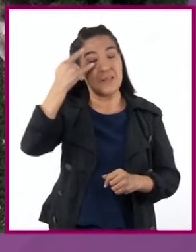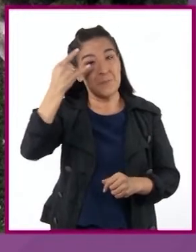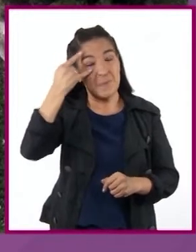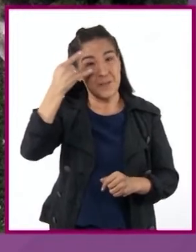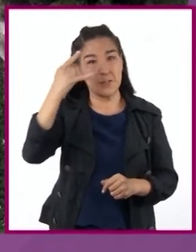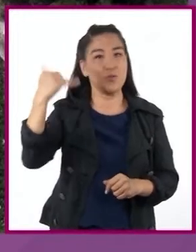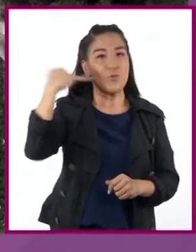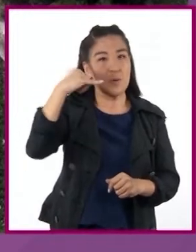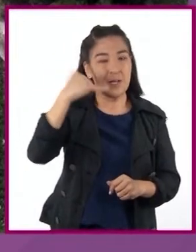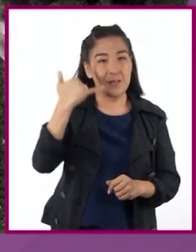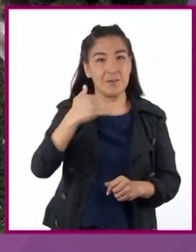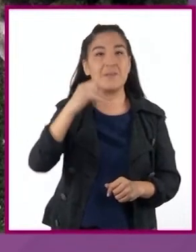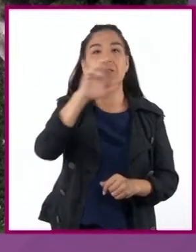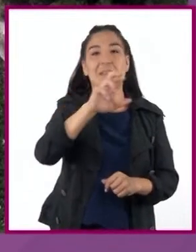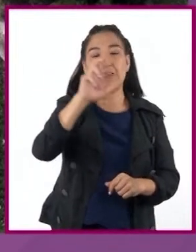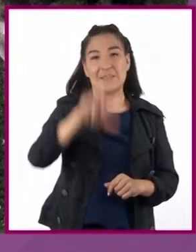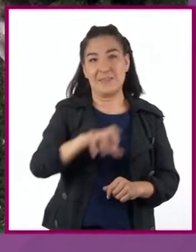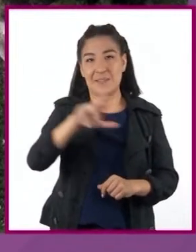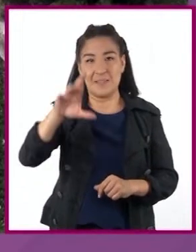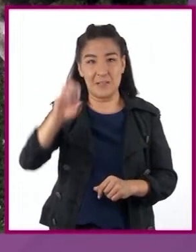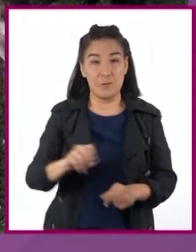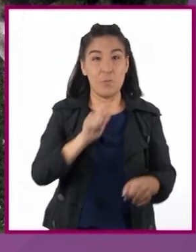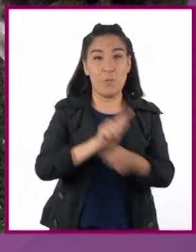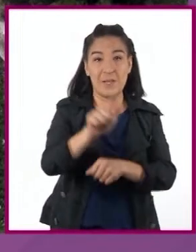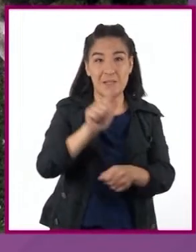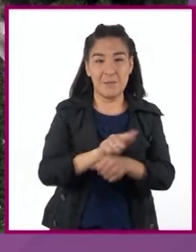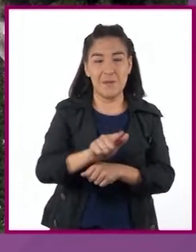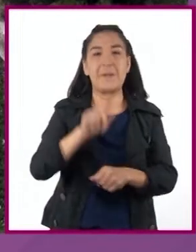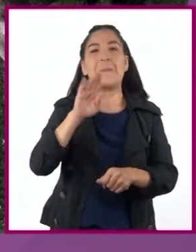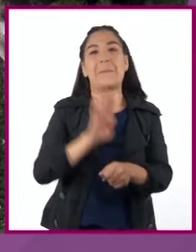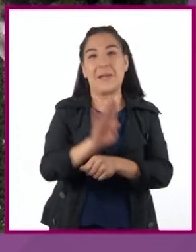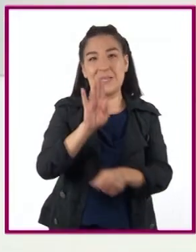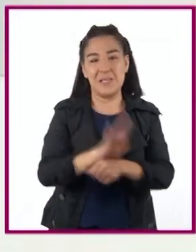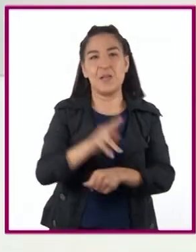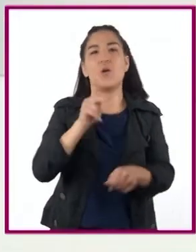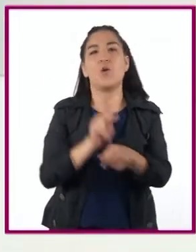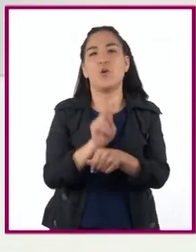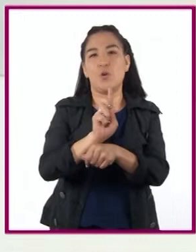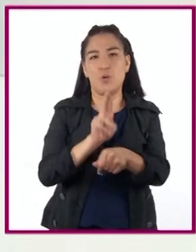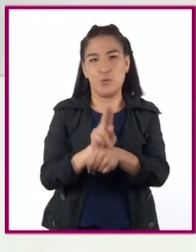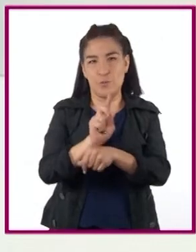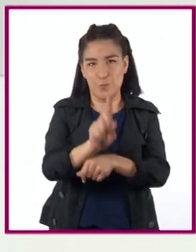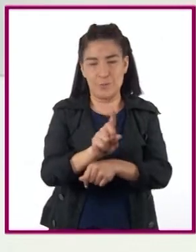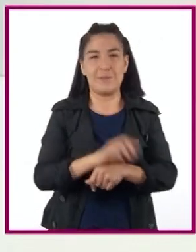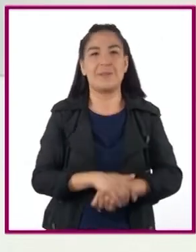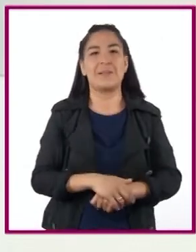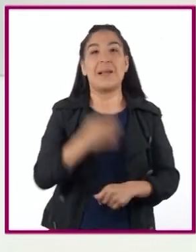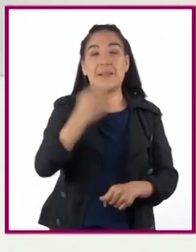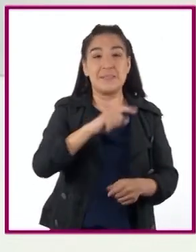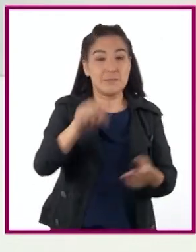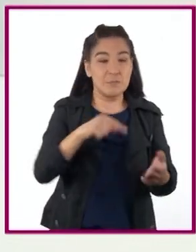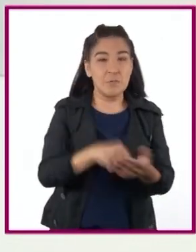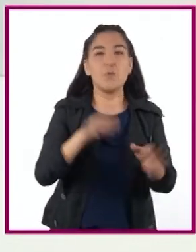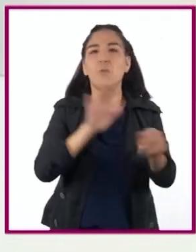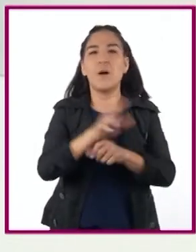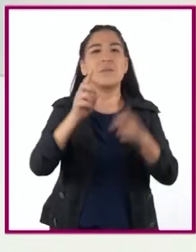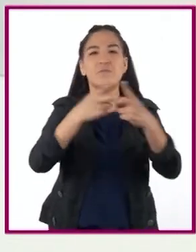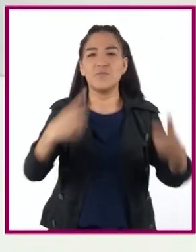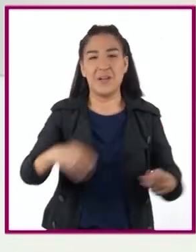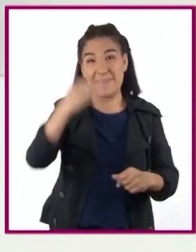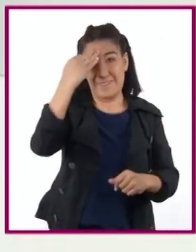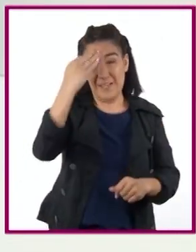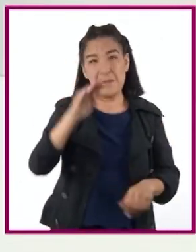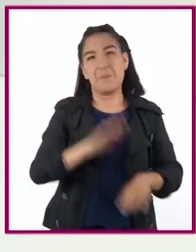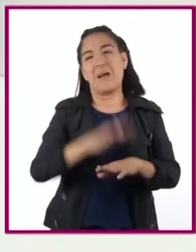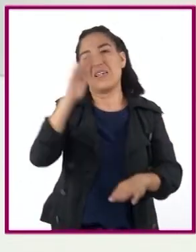Yucatán, Quintana Roo, Guatemala, Belice y Honduras. Todas estas culturas se desarrollaron en un periodo de tiempo